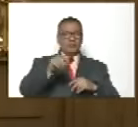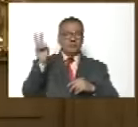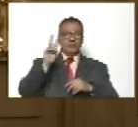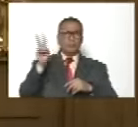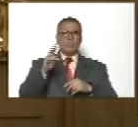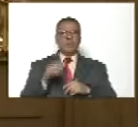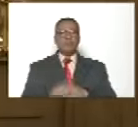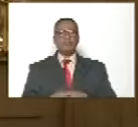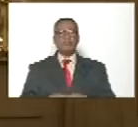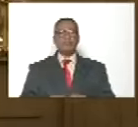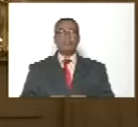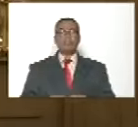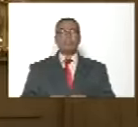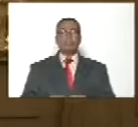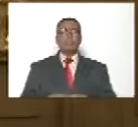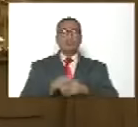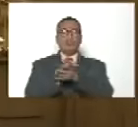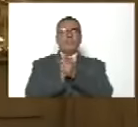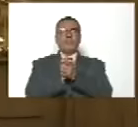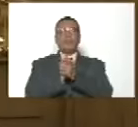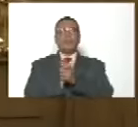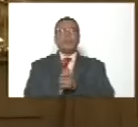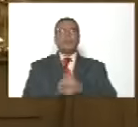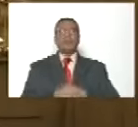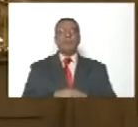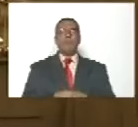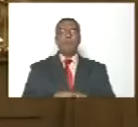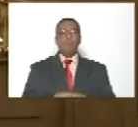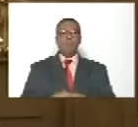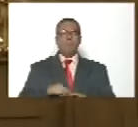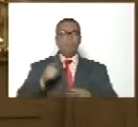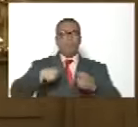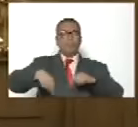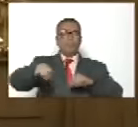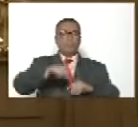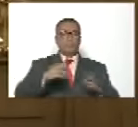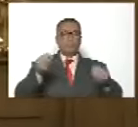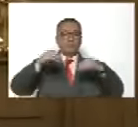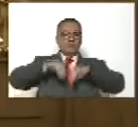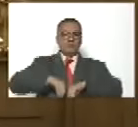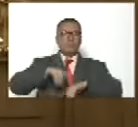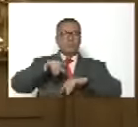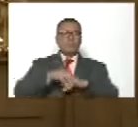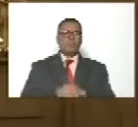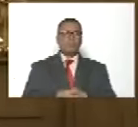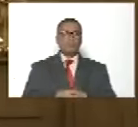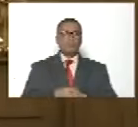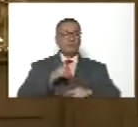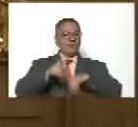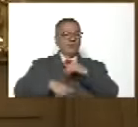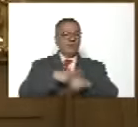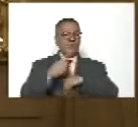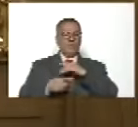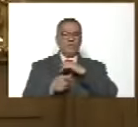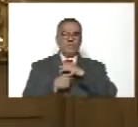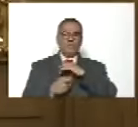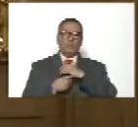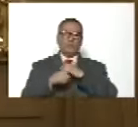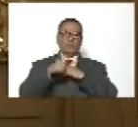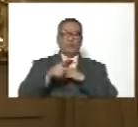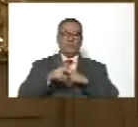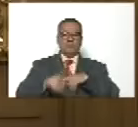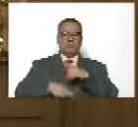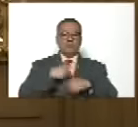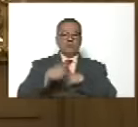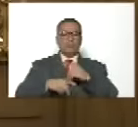Venezuela, compañeros, compañeras, que en el marco de esos acuerdos, para el desarrollo tecnológico, para